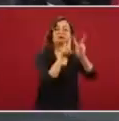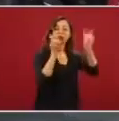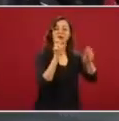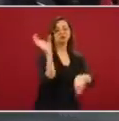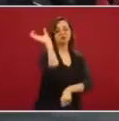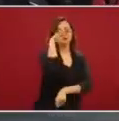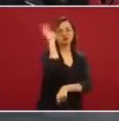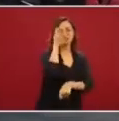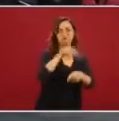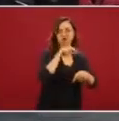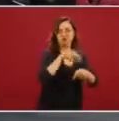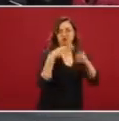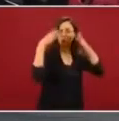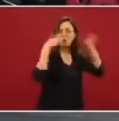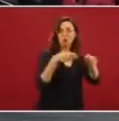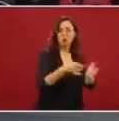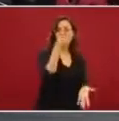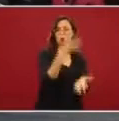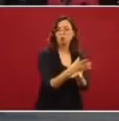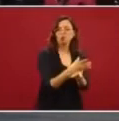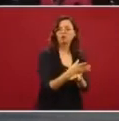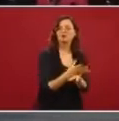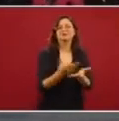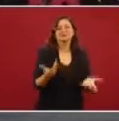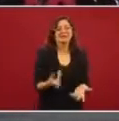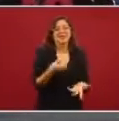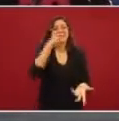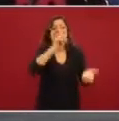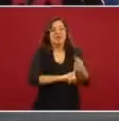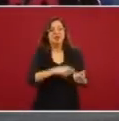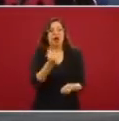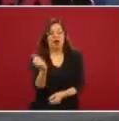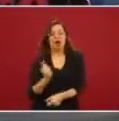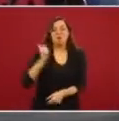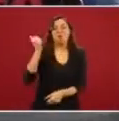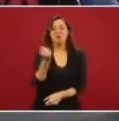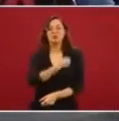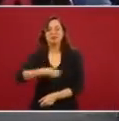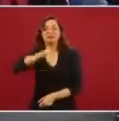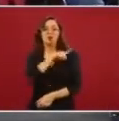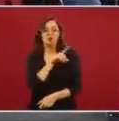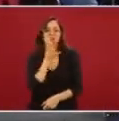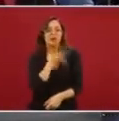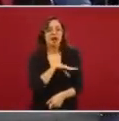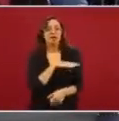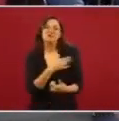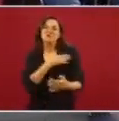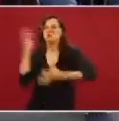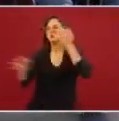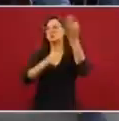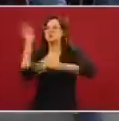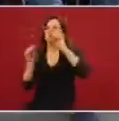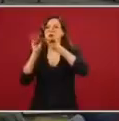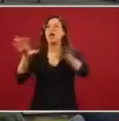entonces no tiene sentido quien politiza este tema de salud propagando rumores o diciendo que en el